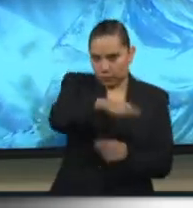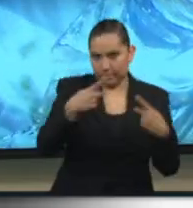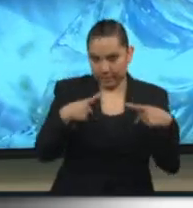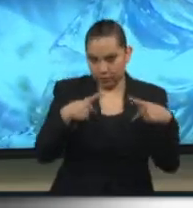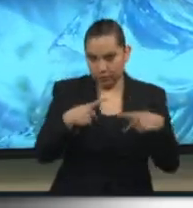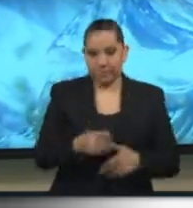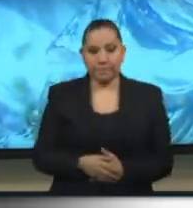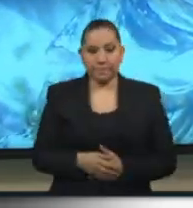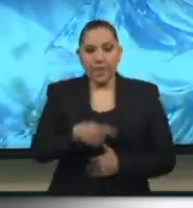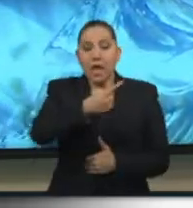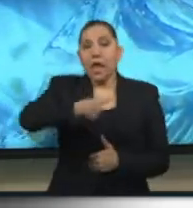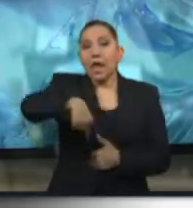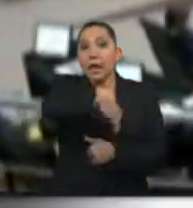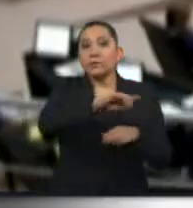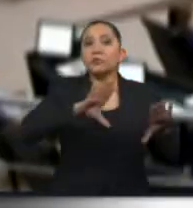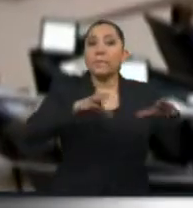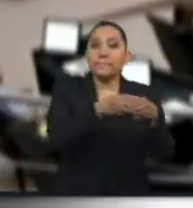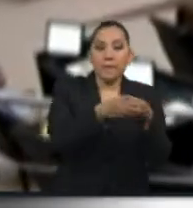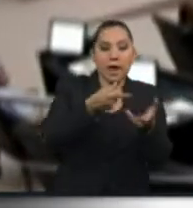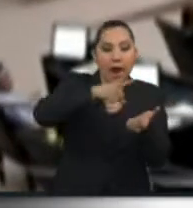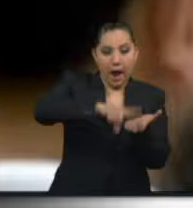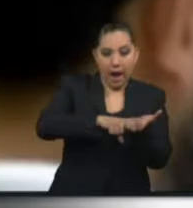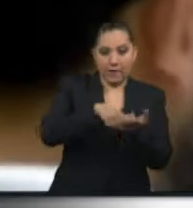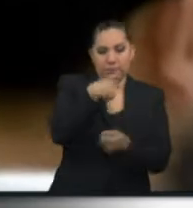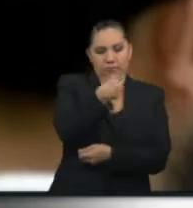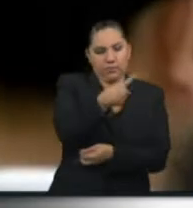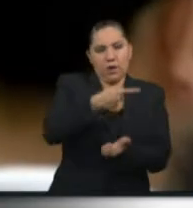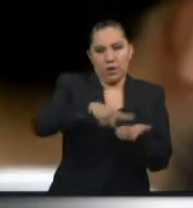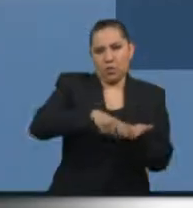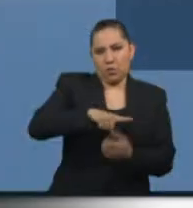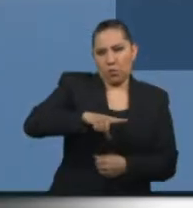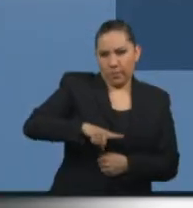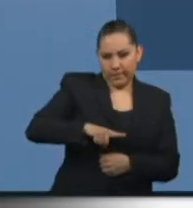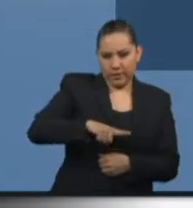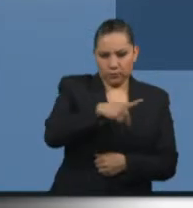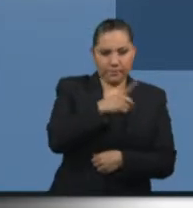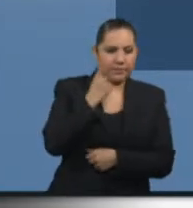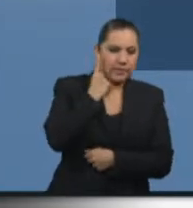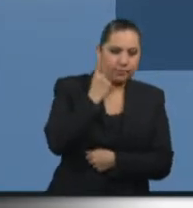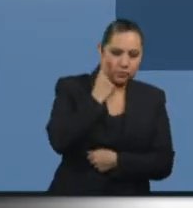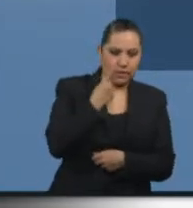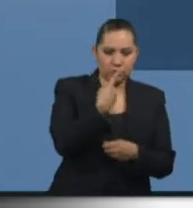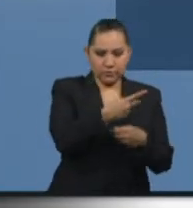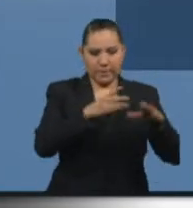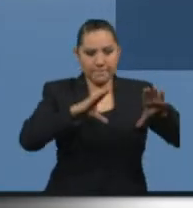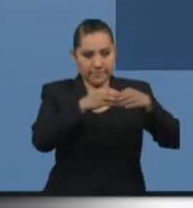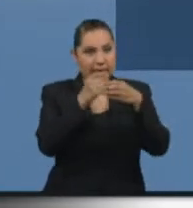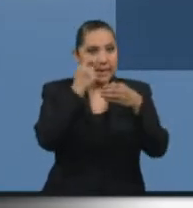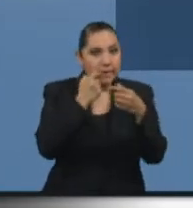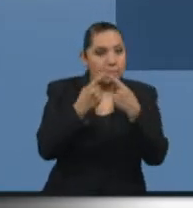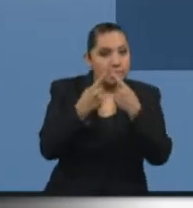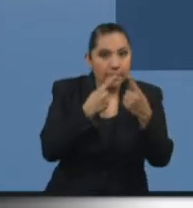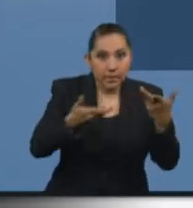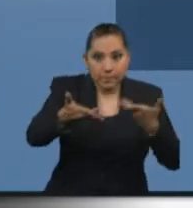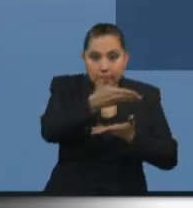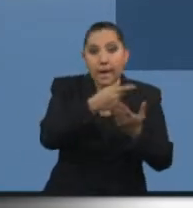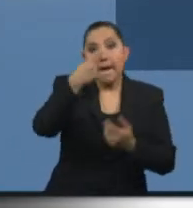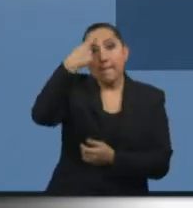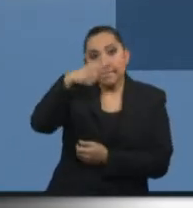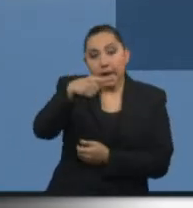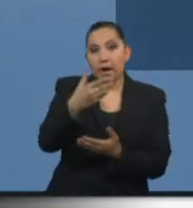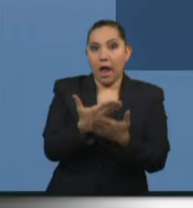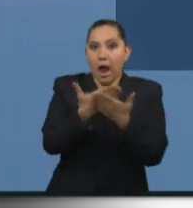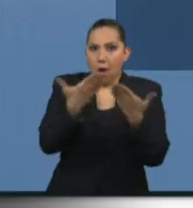con el propósito de hacer un balance de la pandemia, así como discutir y analizar las medidas que se van a impulsar para frenar en nuestro país la